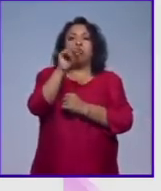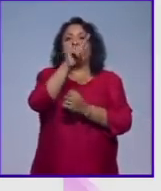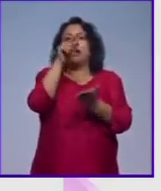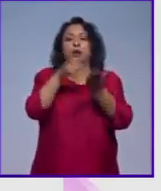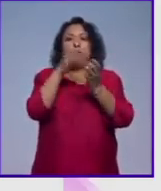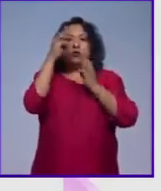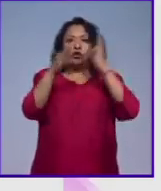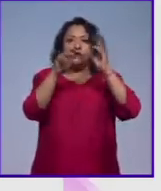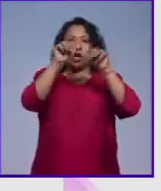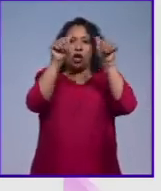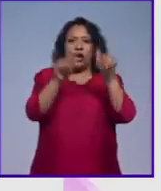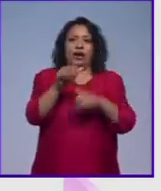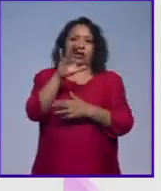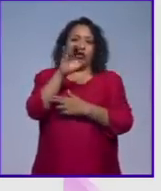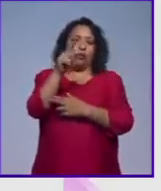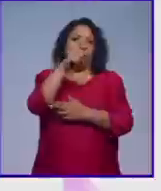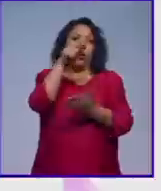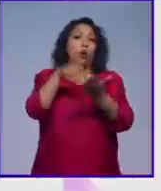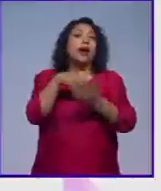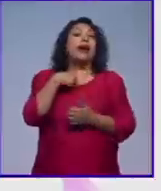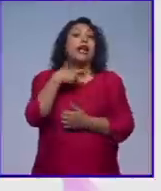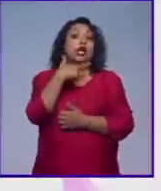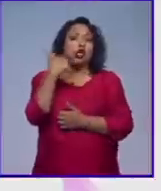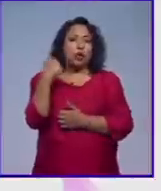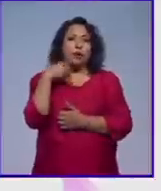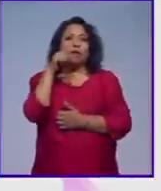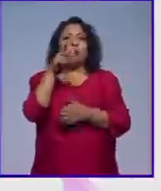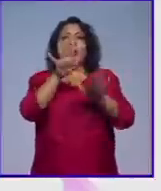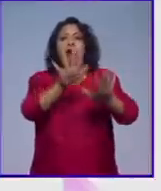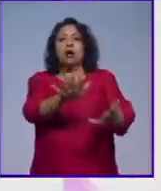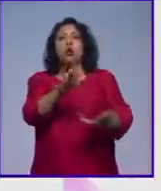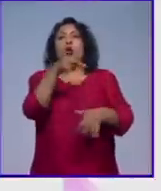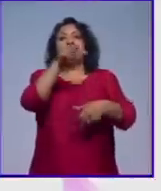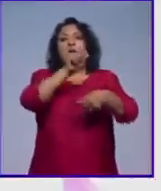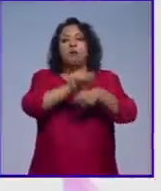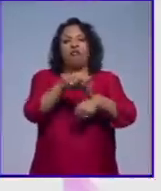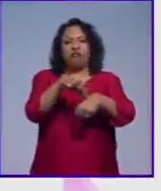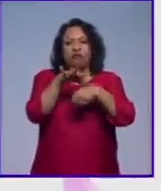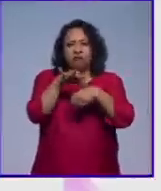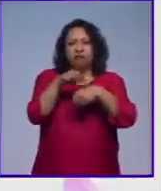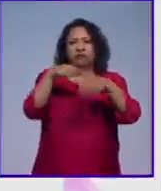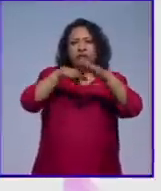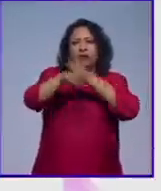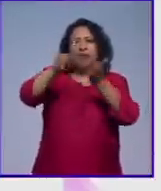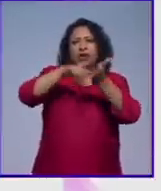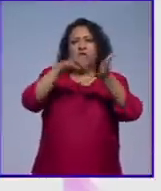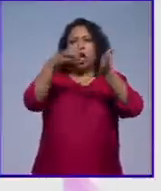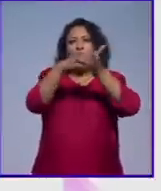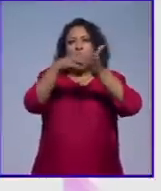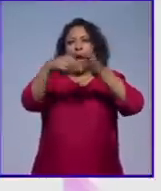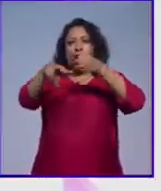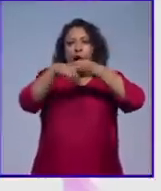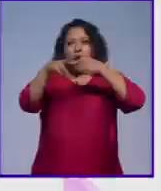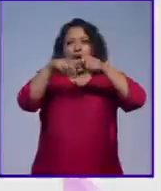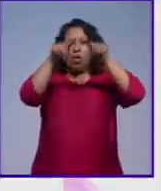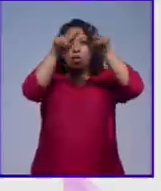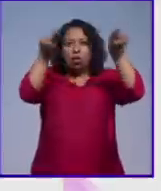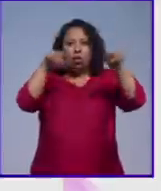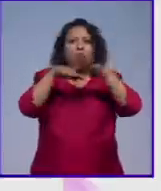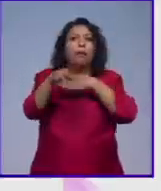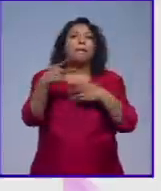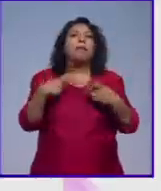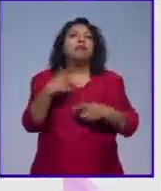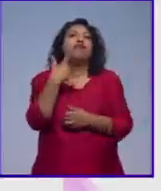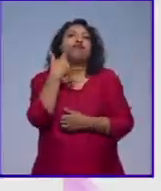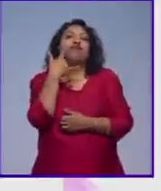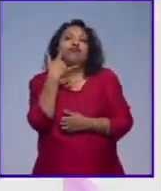Arte Contemporáneo de Roma. Y ahí también voy a estar una semana pintando en vivo en una caja de cristal. Entonces va a ser muy interesante porque la gente va